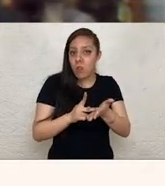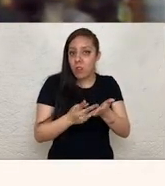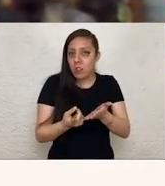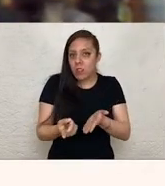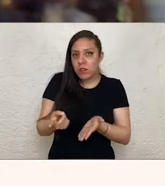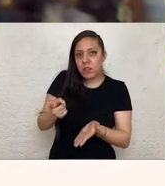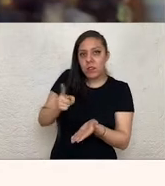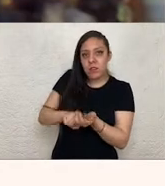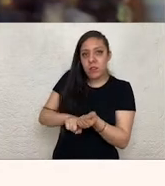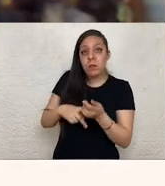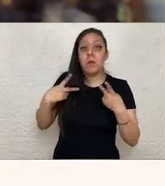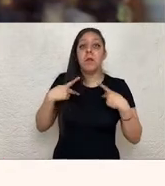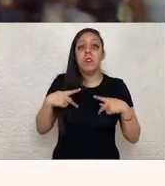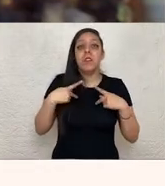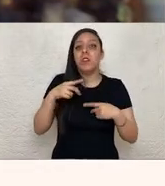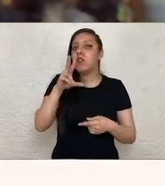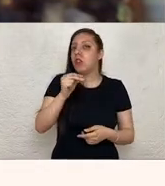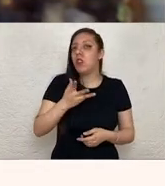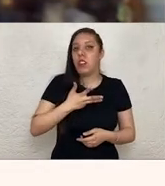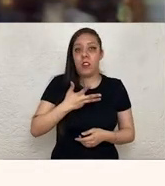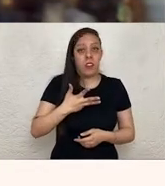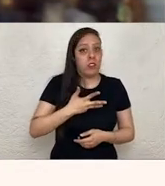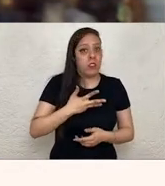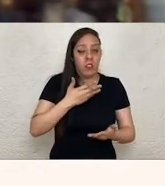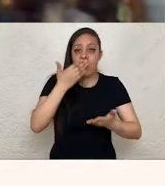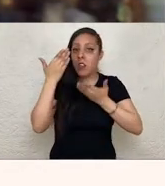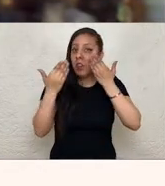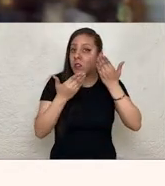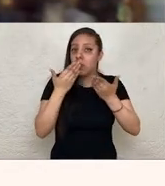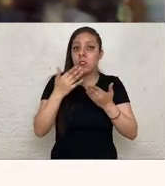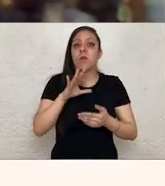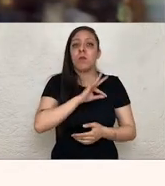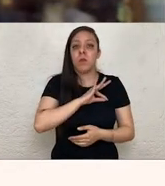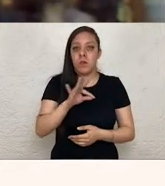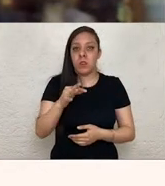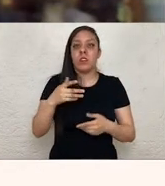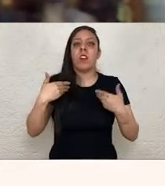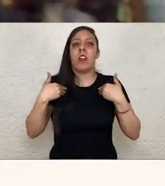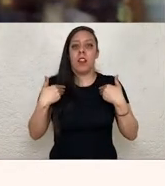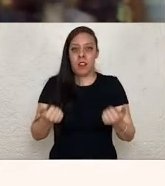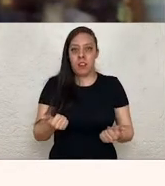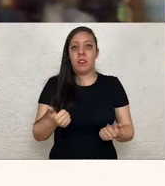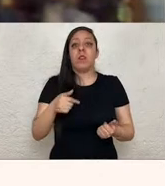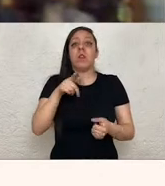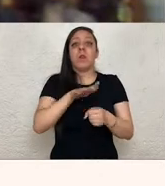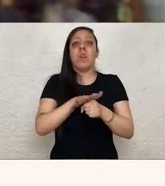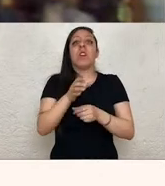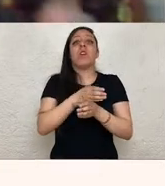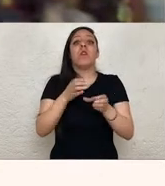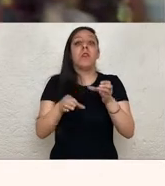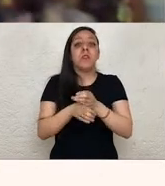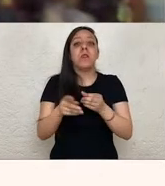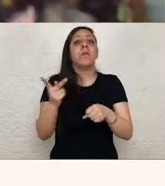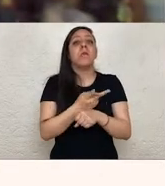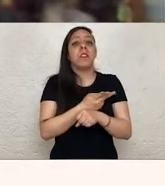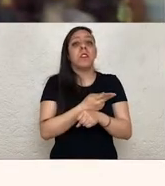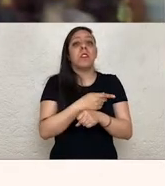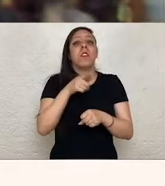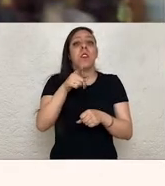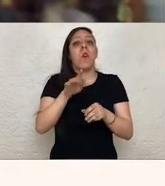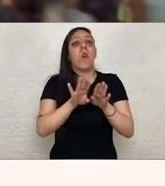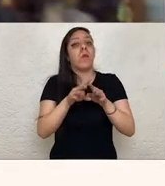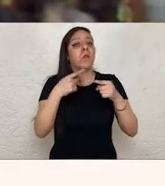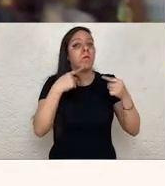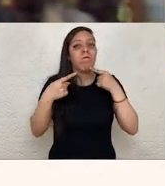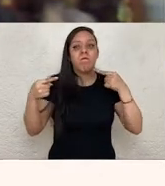gente, incluyendo la gente que no es académica, va a entender lo que estamos diciendo, va a entender que hay un